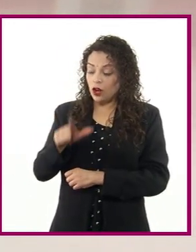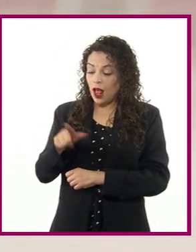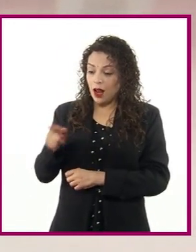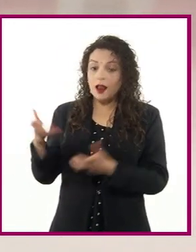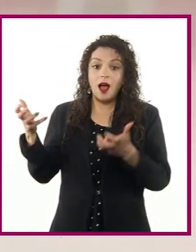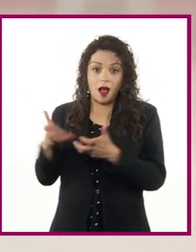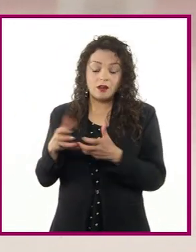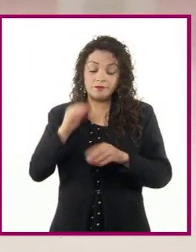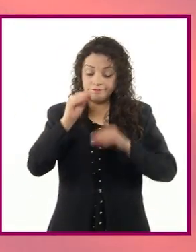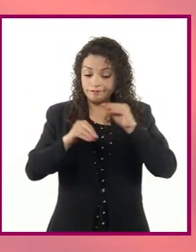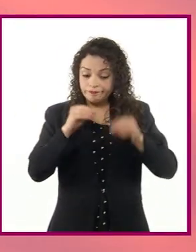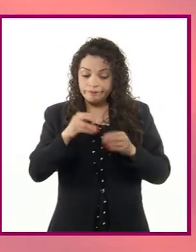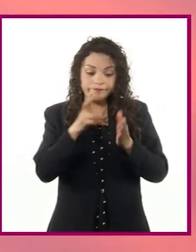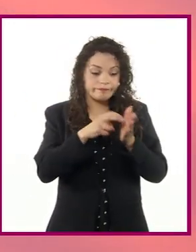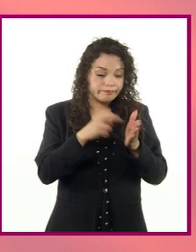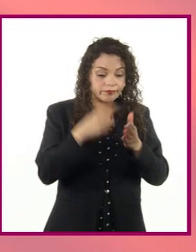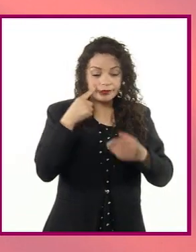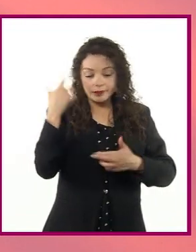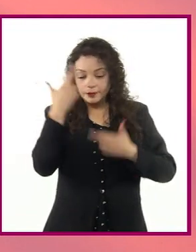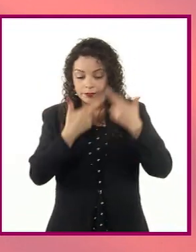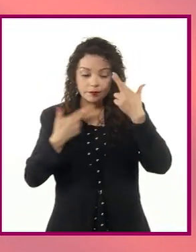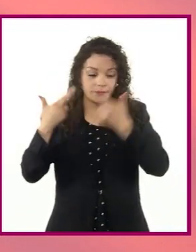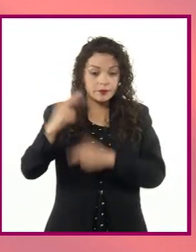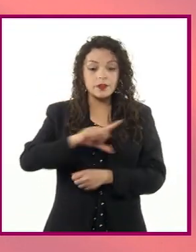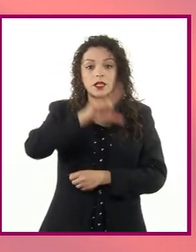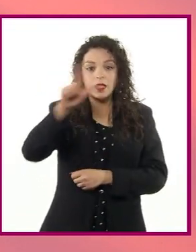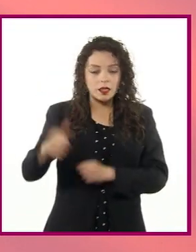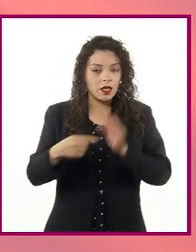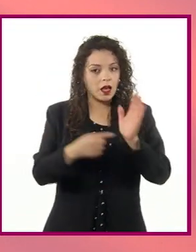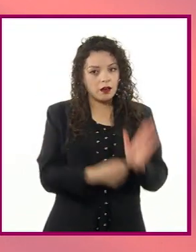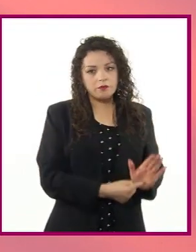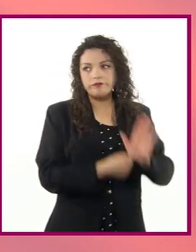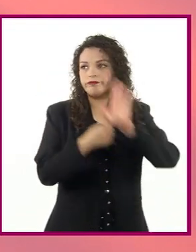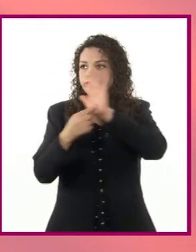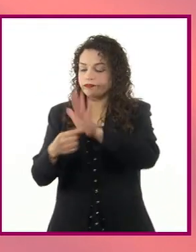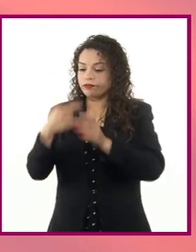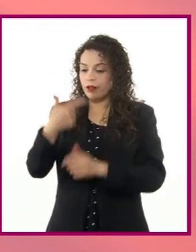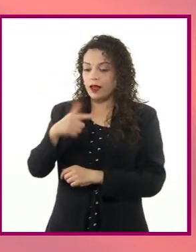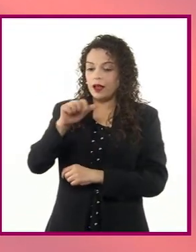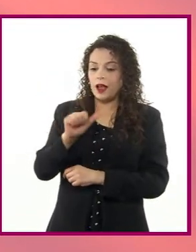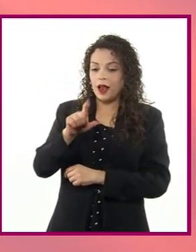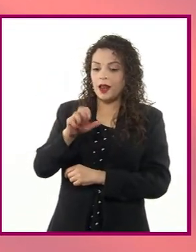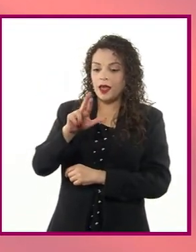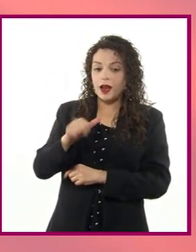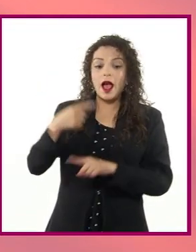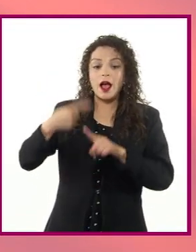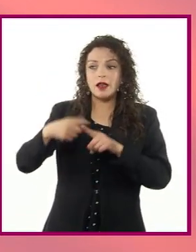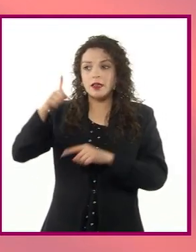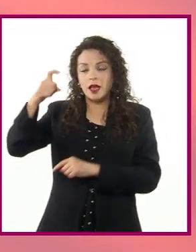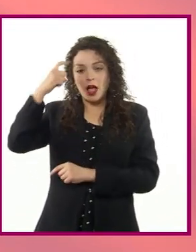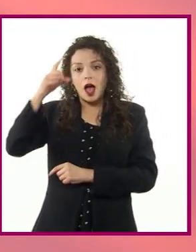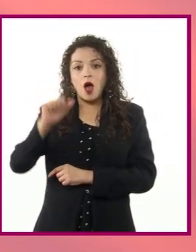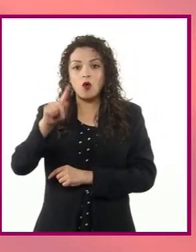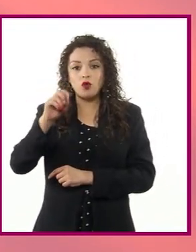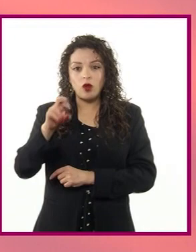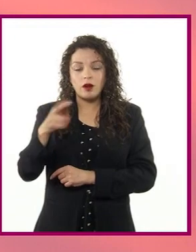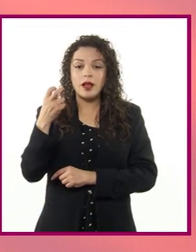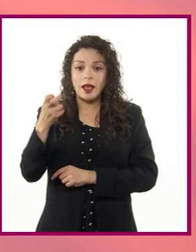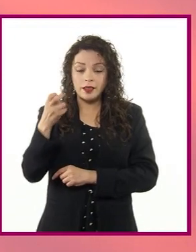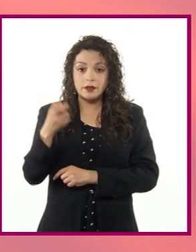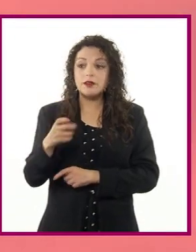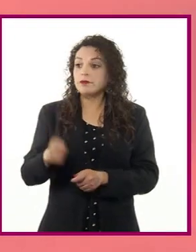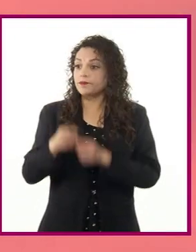de la empresa, quienes luego presentan al autor una galera como uno de los últimos pasos antes